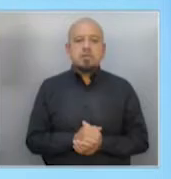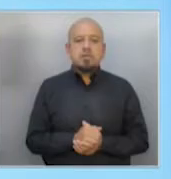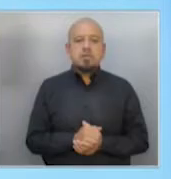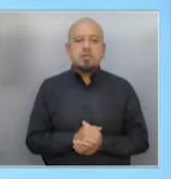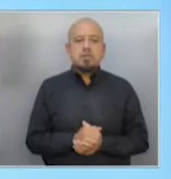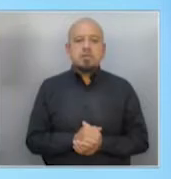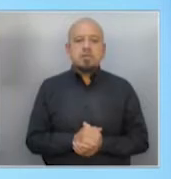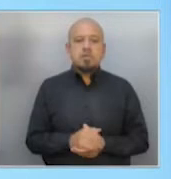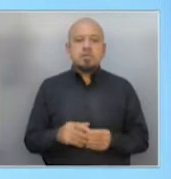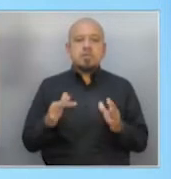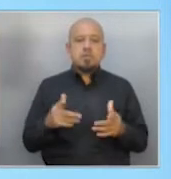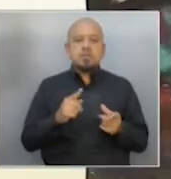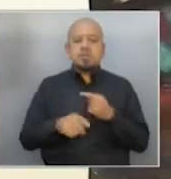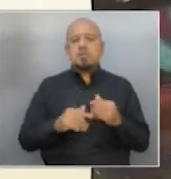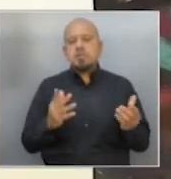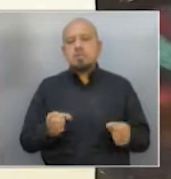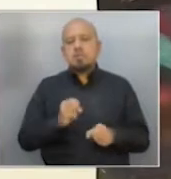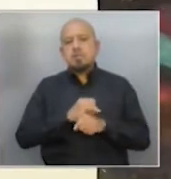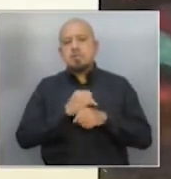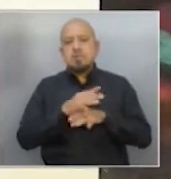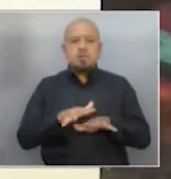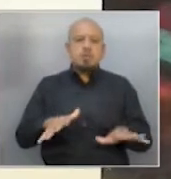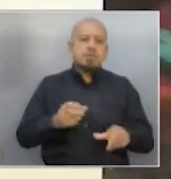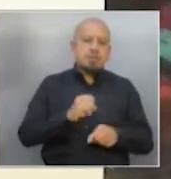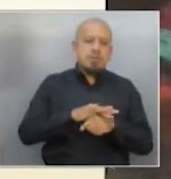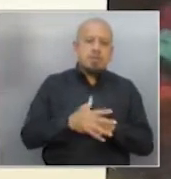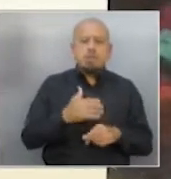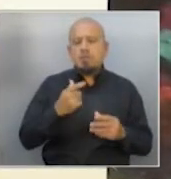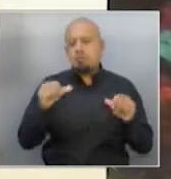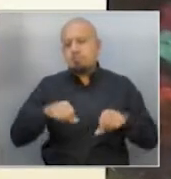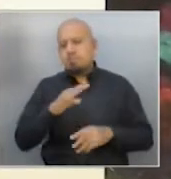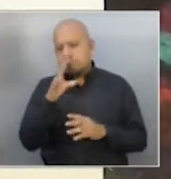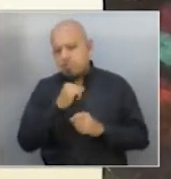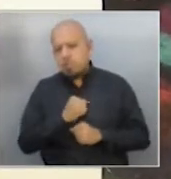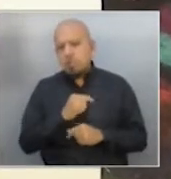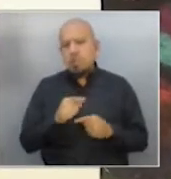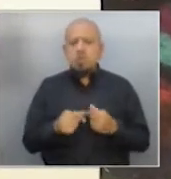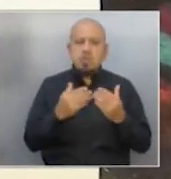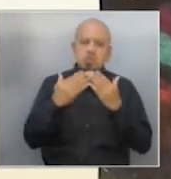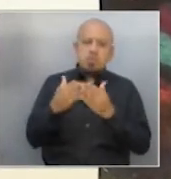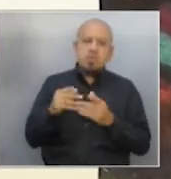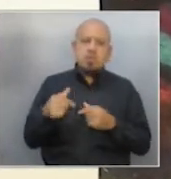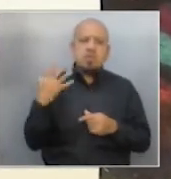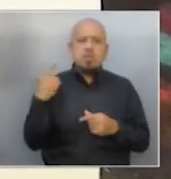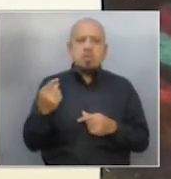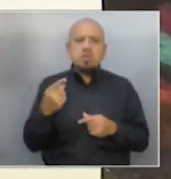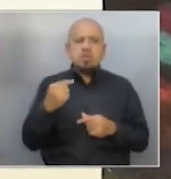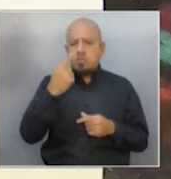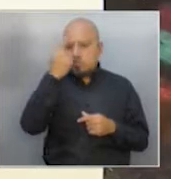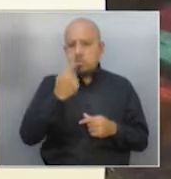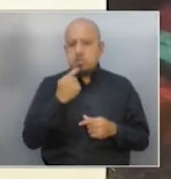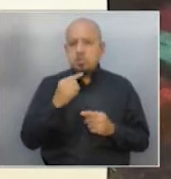Veníamos de la pandemia, además de todo ese bajón y todos encerrados y no podíamos hacer nada. Entonces dije, voy a preguntarle a Cristina Baucero, que es la directora del museo, si no tiene